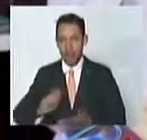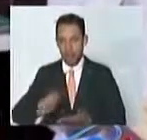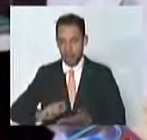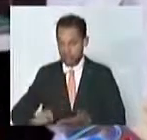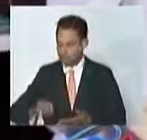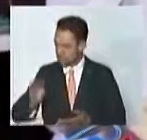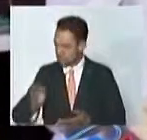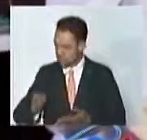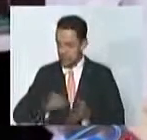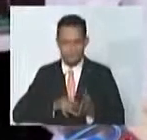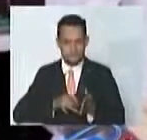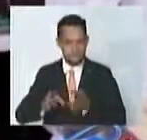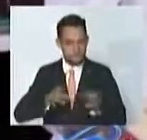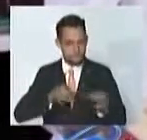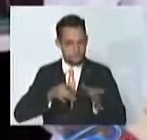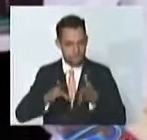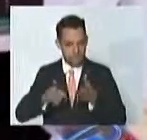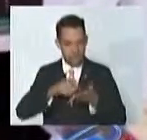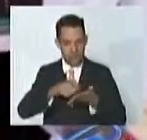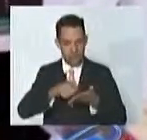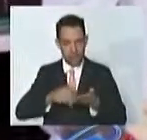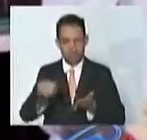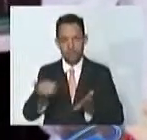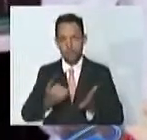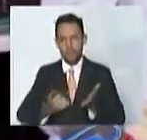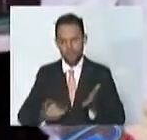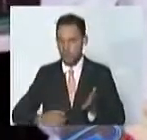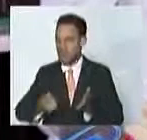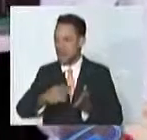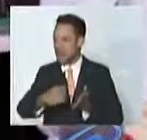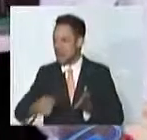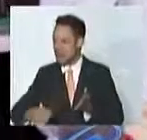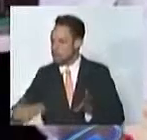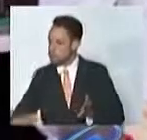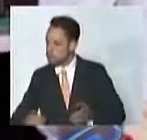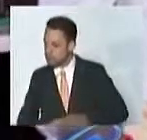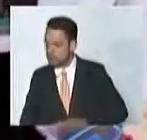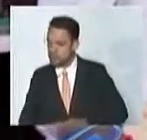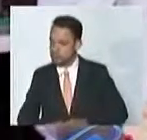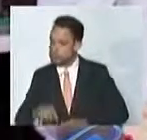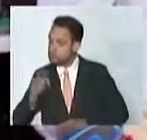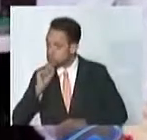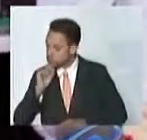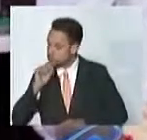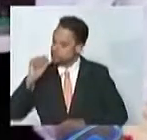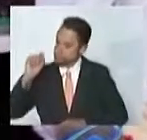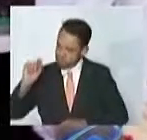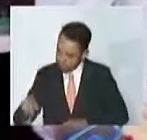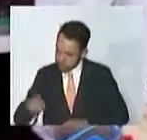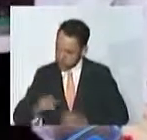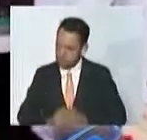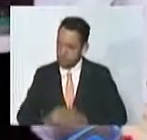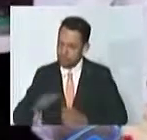siempre, ¿cierto? Entonces hagan dibujos y escriban. Pero yo le quiero hacer una pregunta también